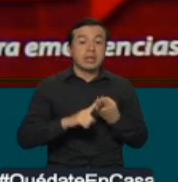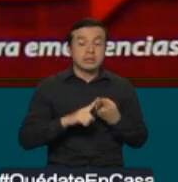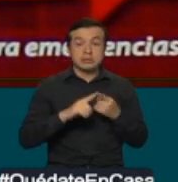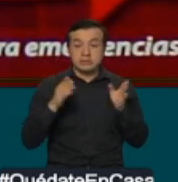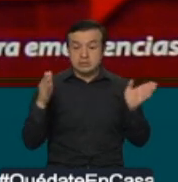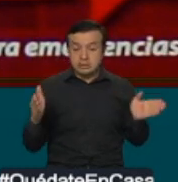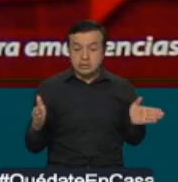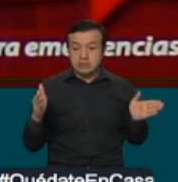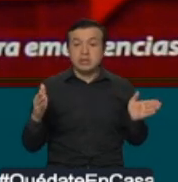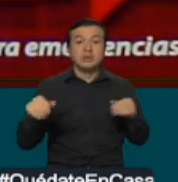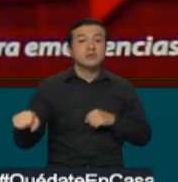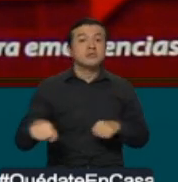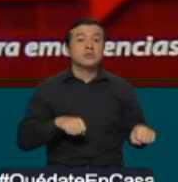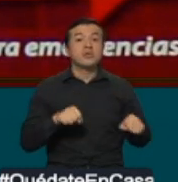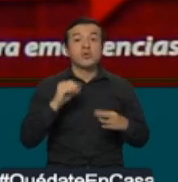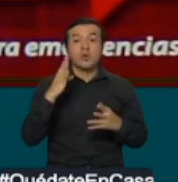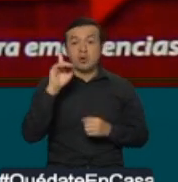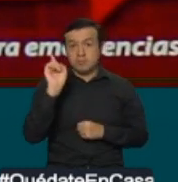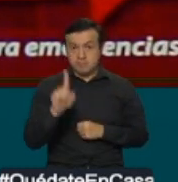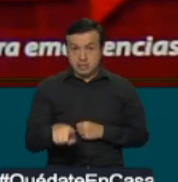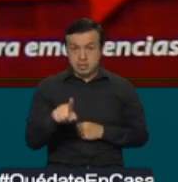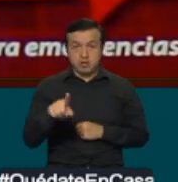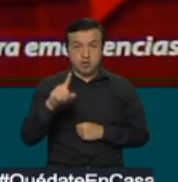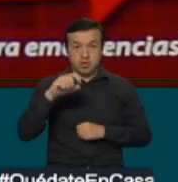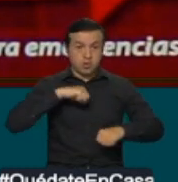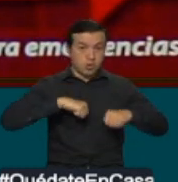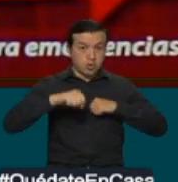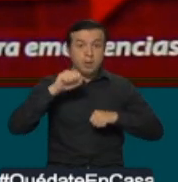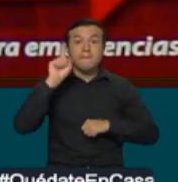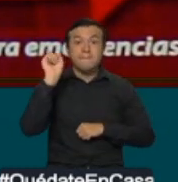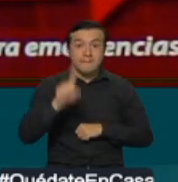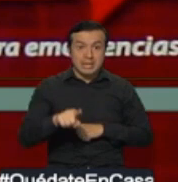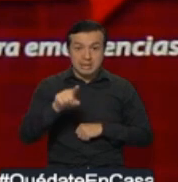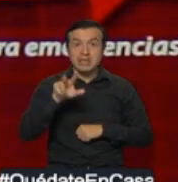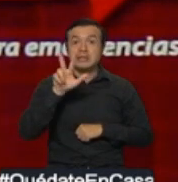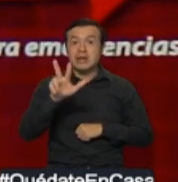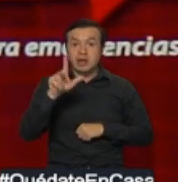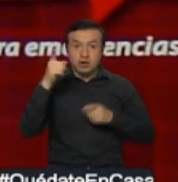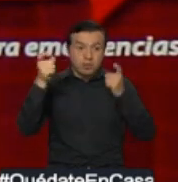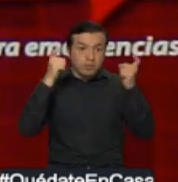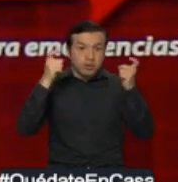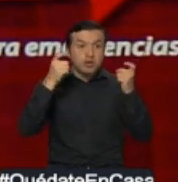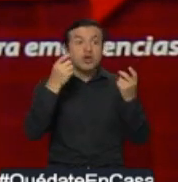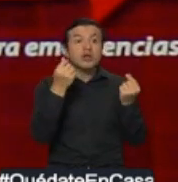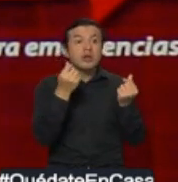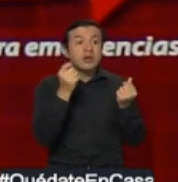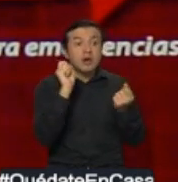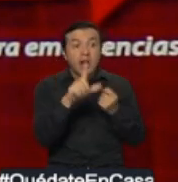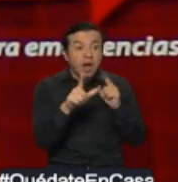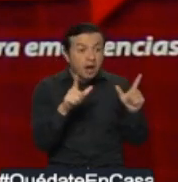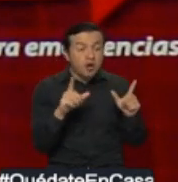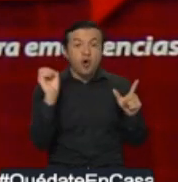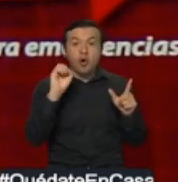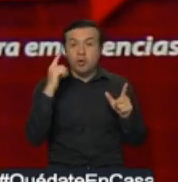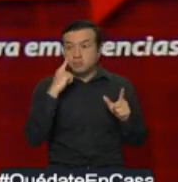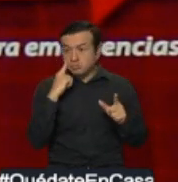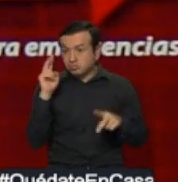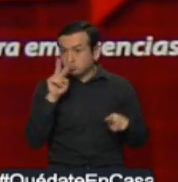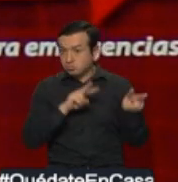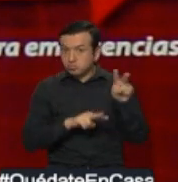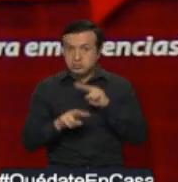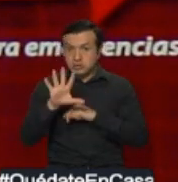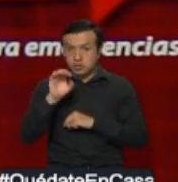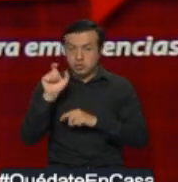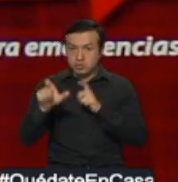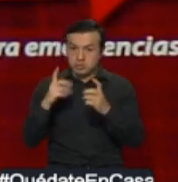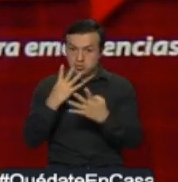se habían realizado 1,000 operativos, 1,003 operativos de control de precios y 50 detenciones. El dato nacional